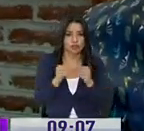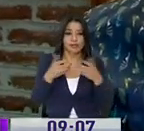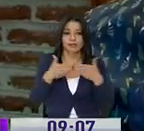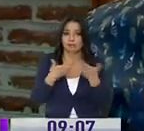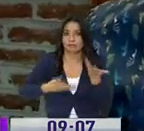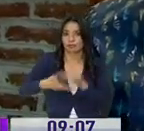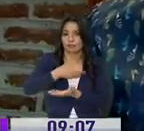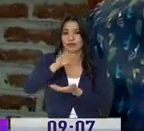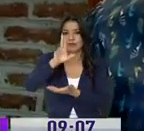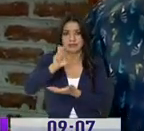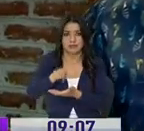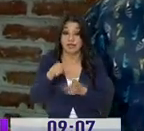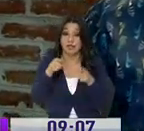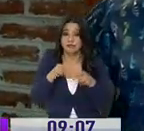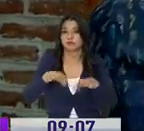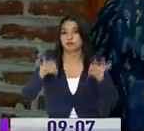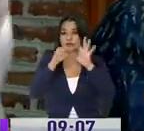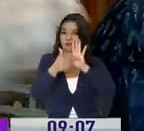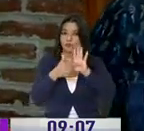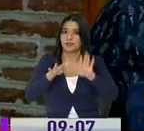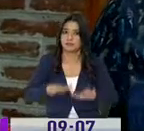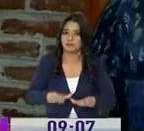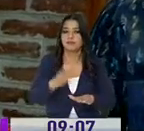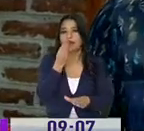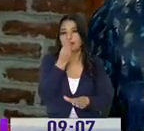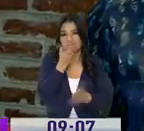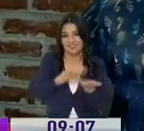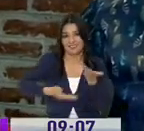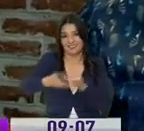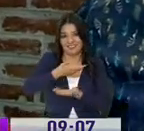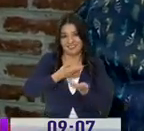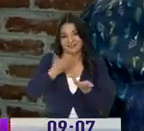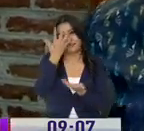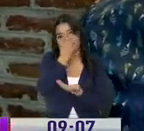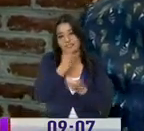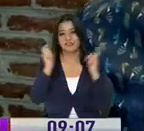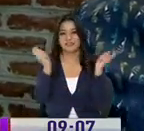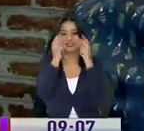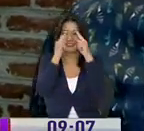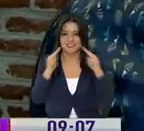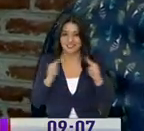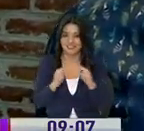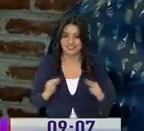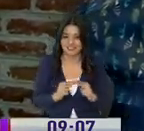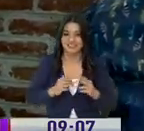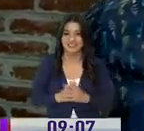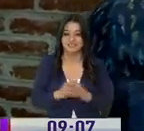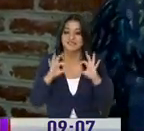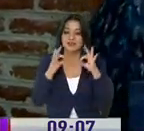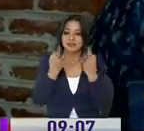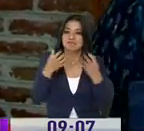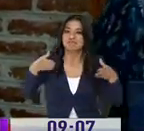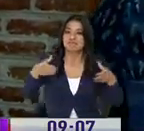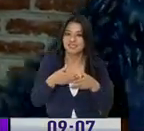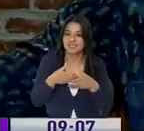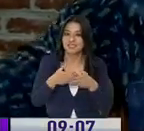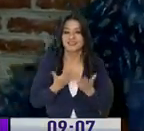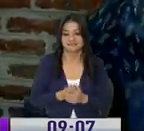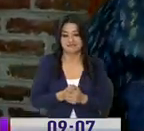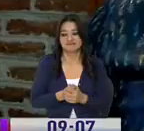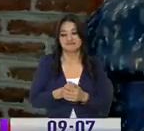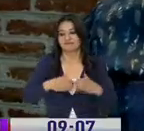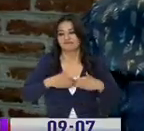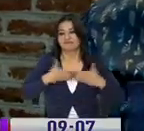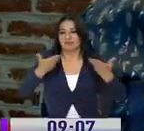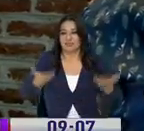equipo de TVC, y creo que eso está reflejando acá en esta cena donde vamos a compartir las fiestas navideñas, la familia. Creo que las mesas cada vez son más